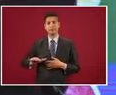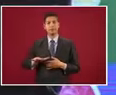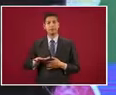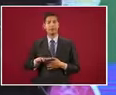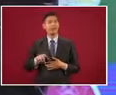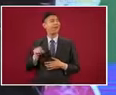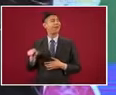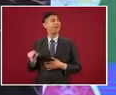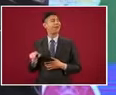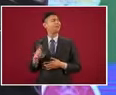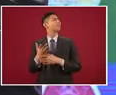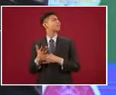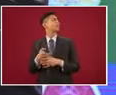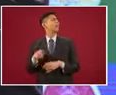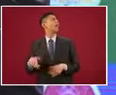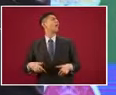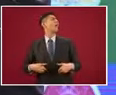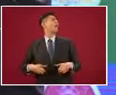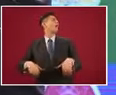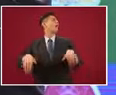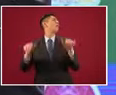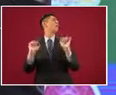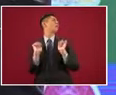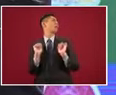es que dicen que tienen hambre.